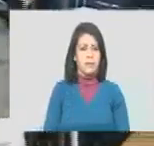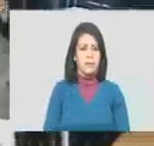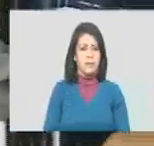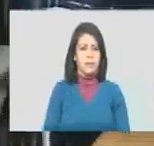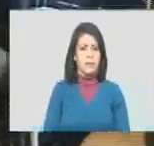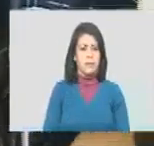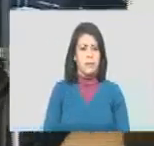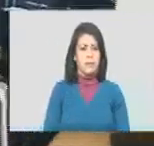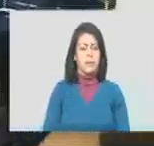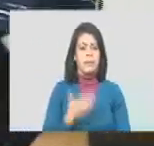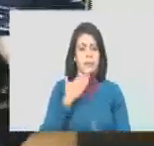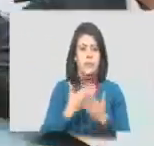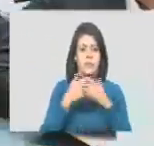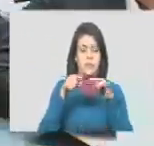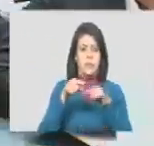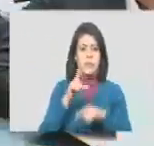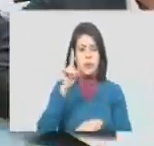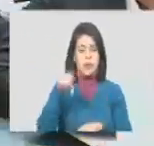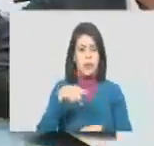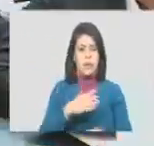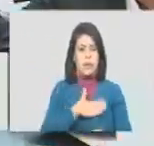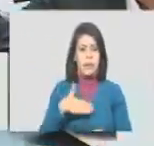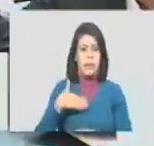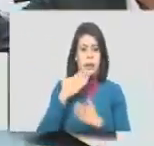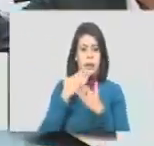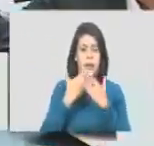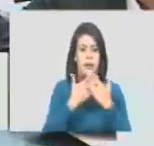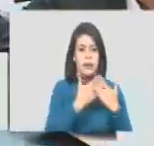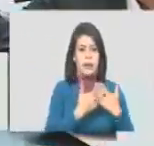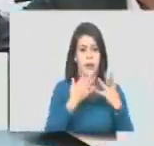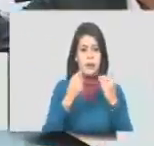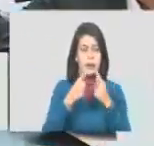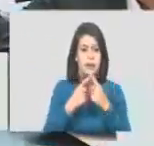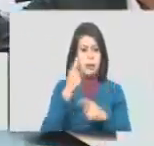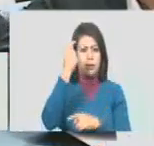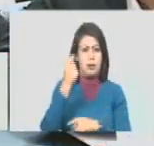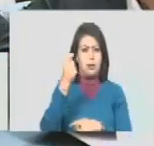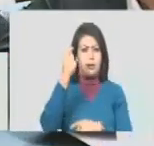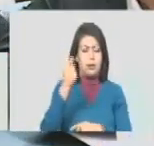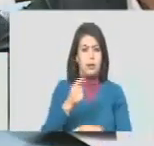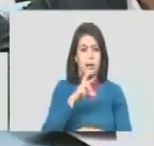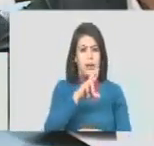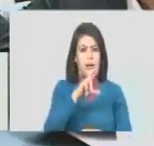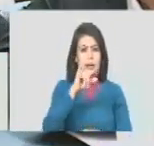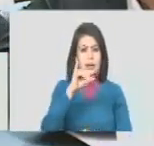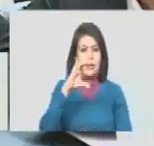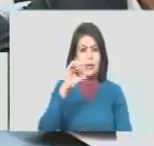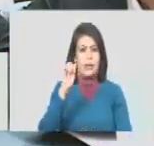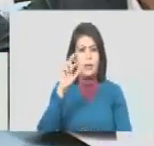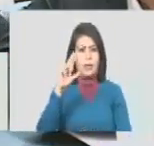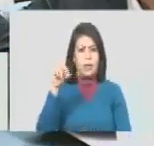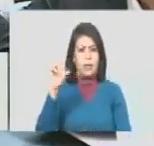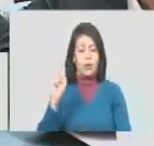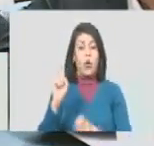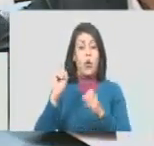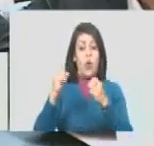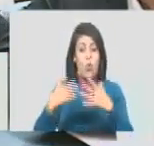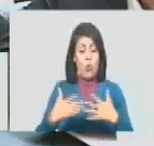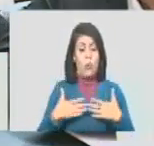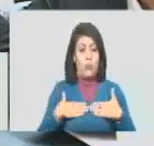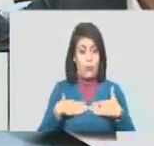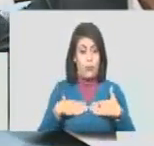que agradecerlo. También quiero agradecerle mucho al diputado Ricardo Sánchez por darme la